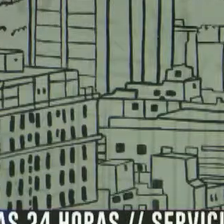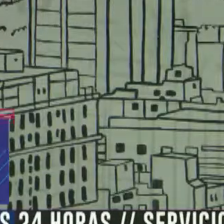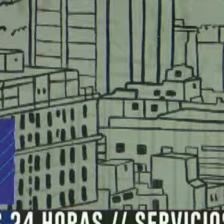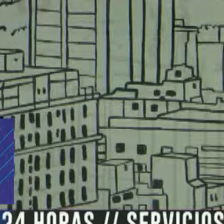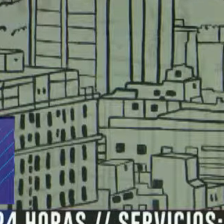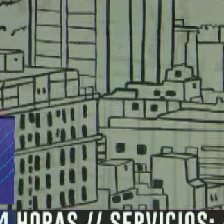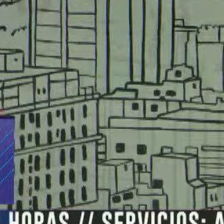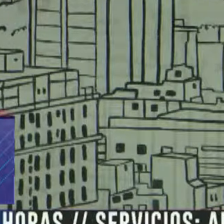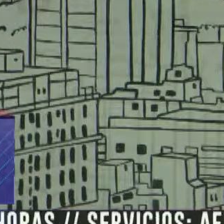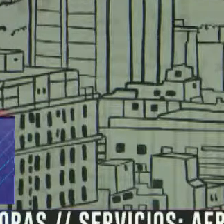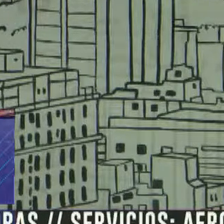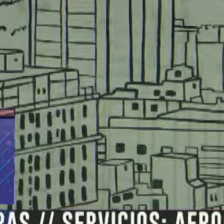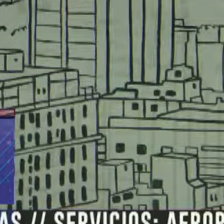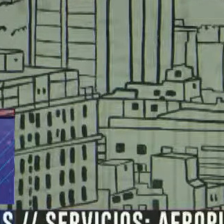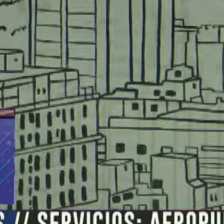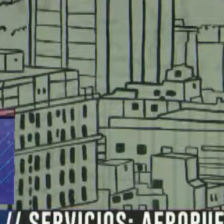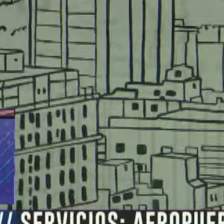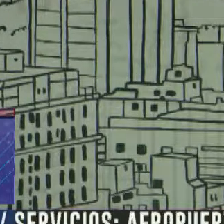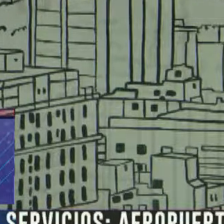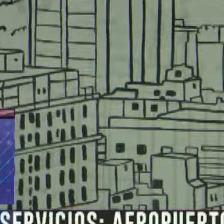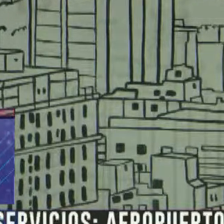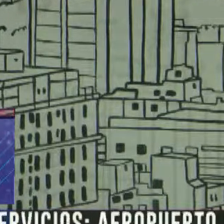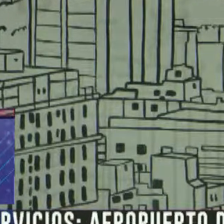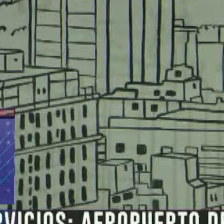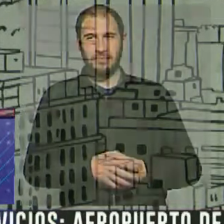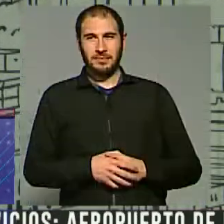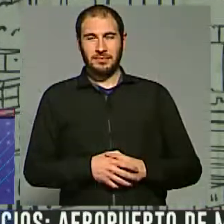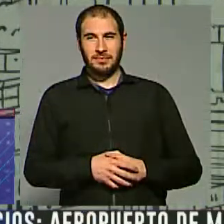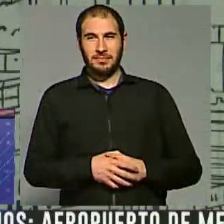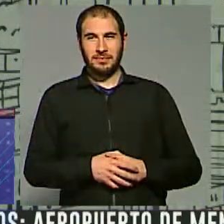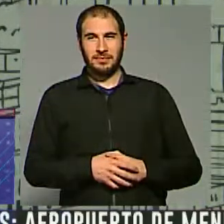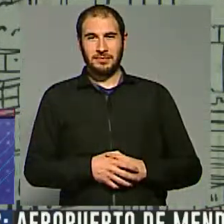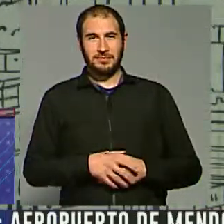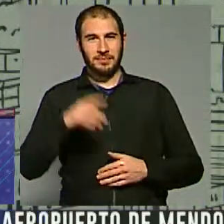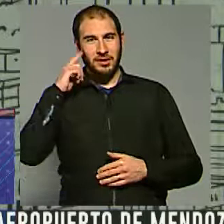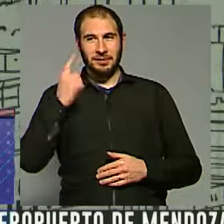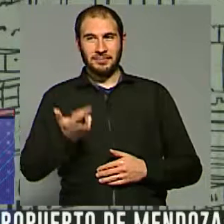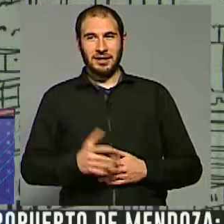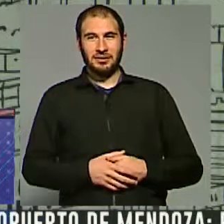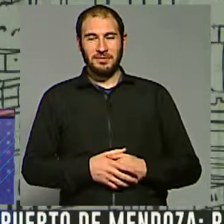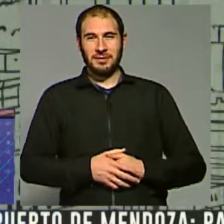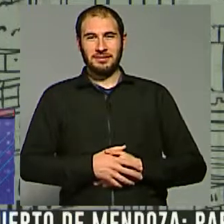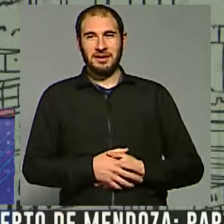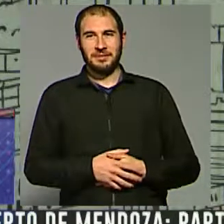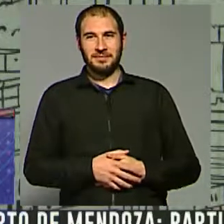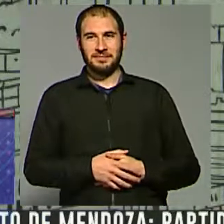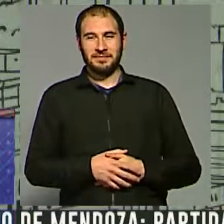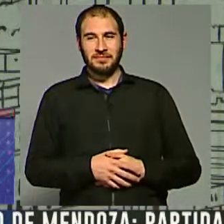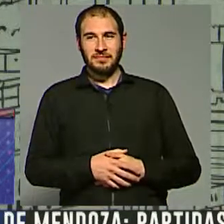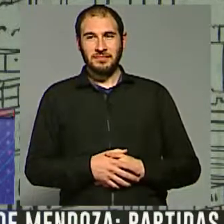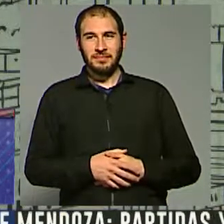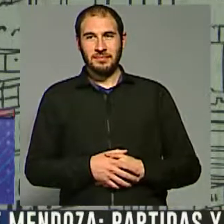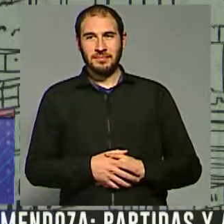Comenzamos Unidiversidad Noticias hasta las 22. Los vamos a estar informando en vivo por el canal 30 de la televisión digital abierta, 22 en